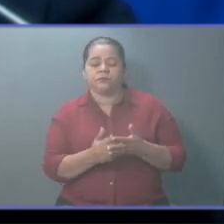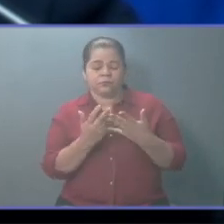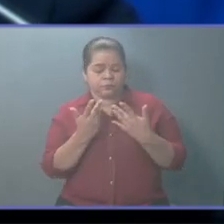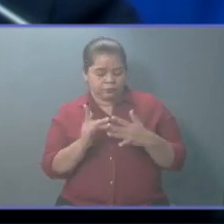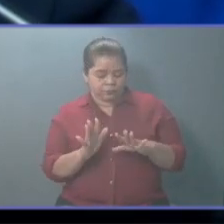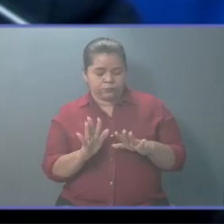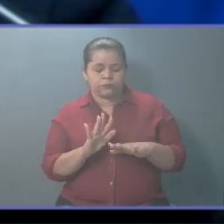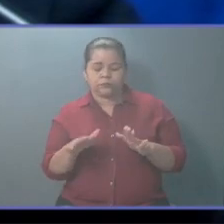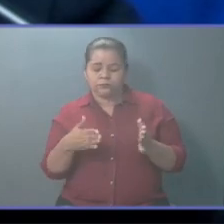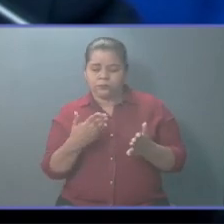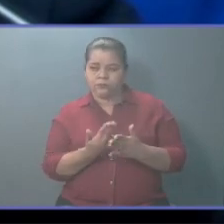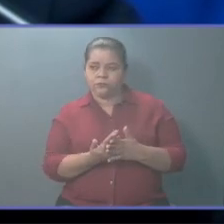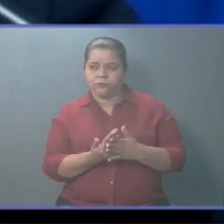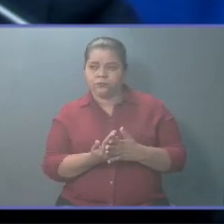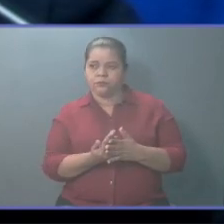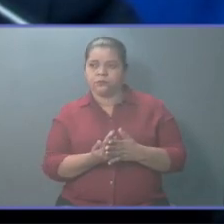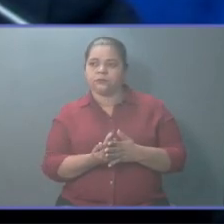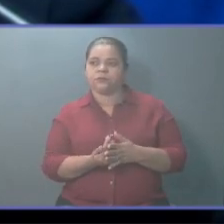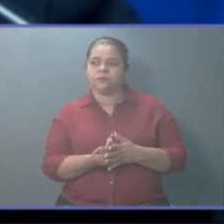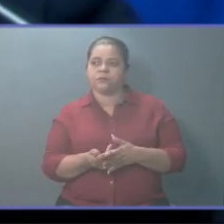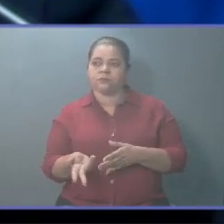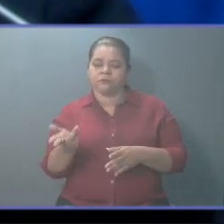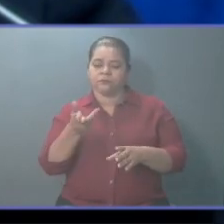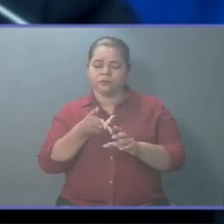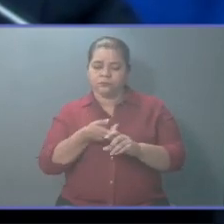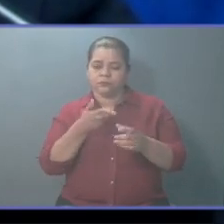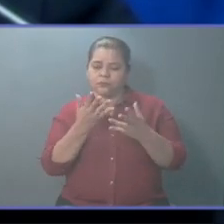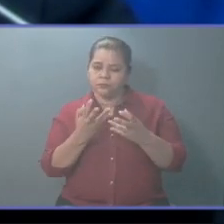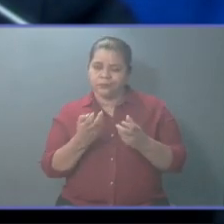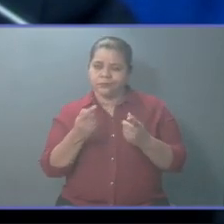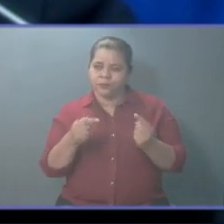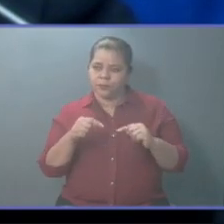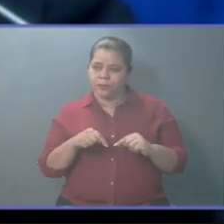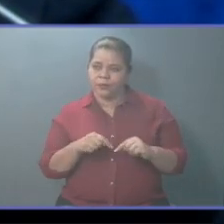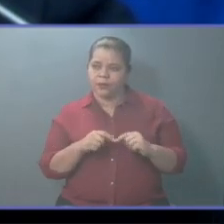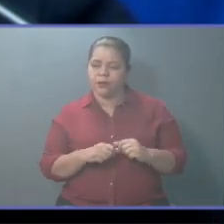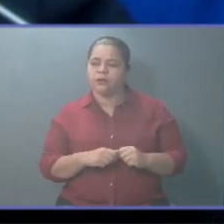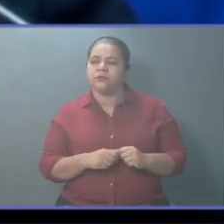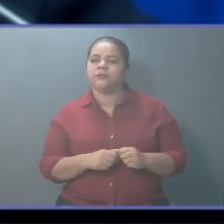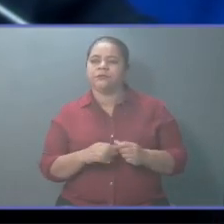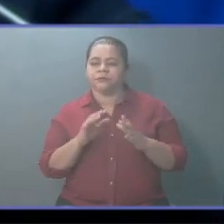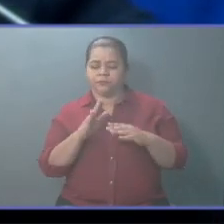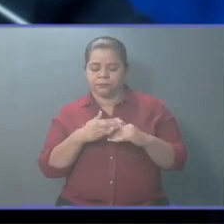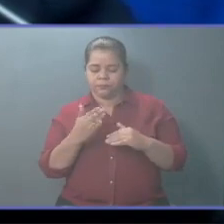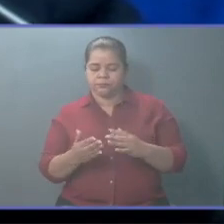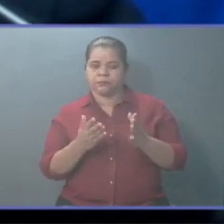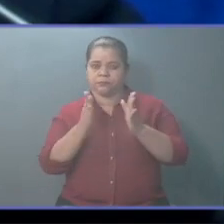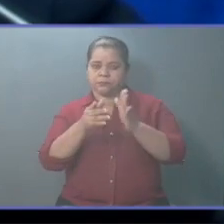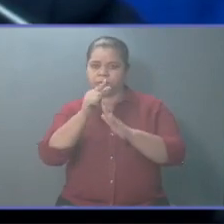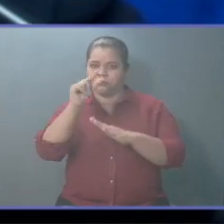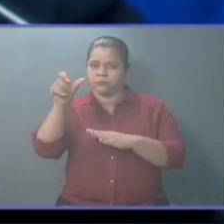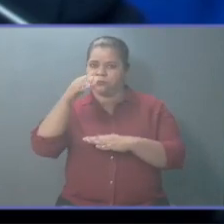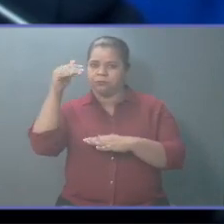tomaron, están acá, digamos, haciéndose presentes, van a haber cooperantes que obviamente quieren acercarse para